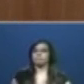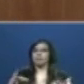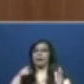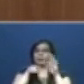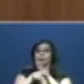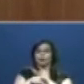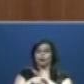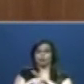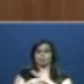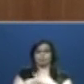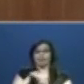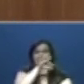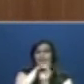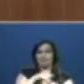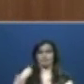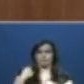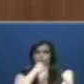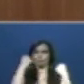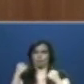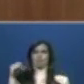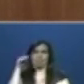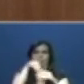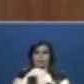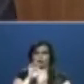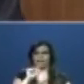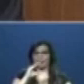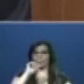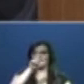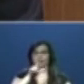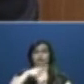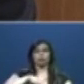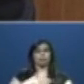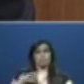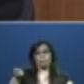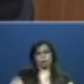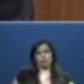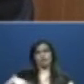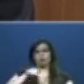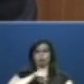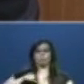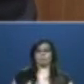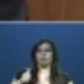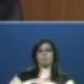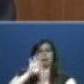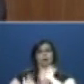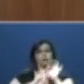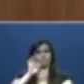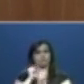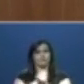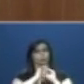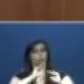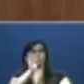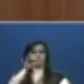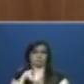clínica en las instituciones del sacil queremos que los profesionales dispongan de mayor autonomía en la organización de su trabajo y gestión de los recursos